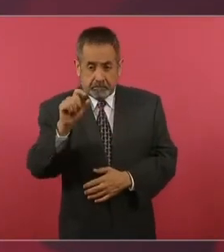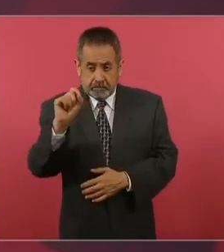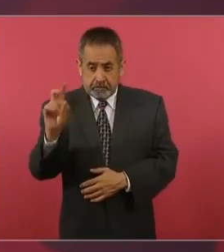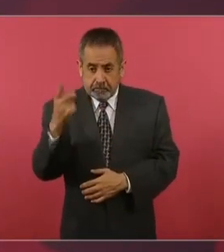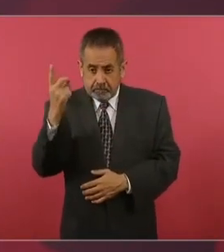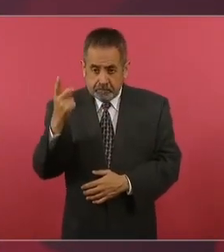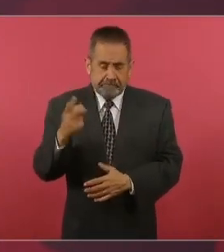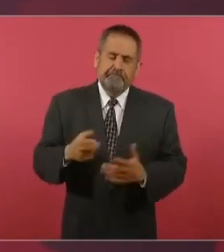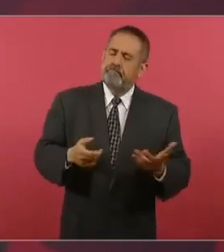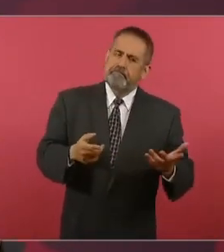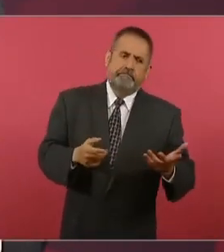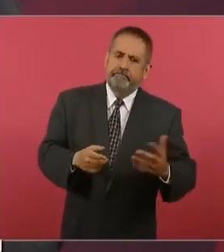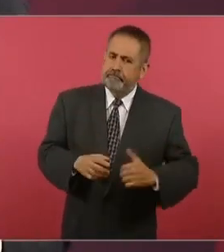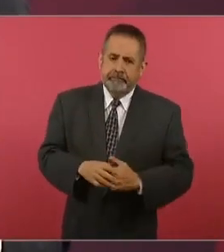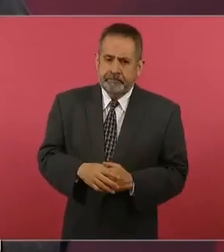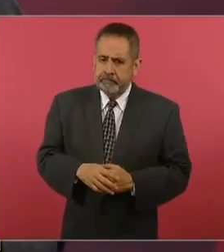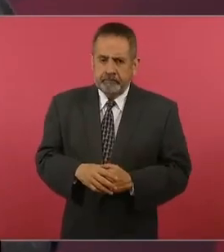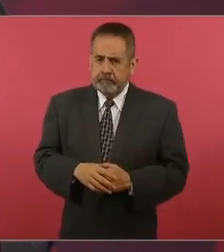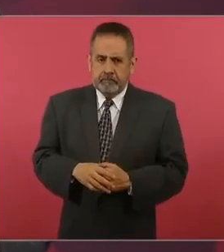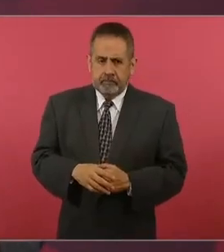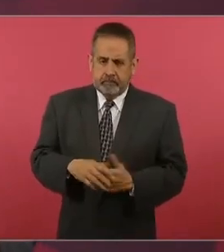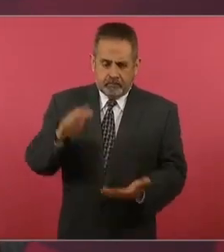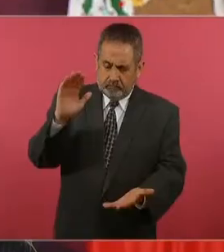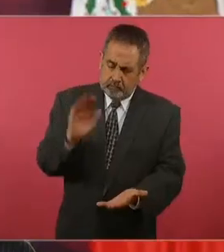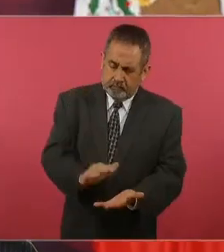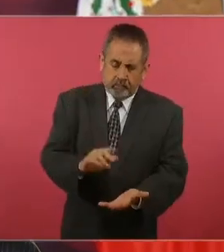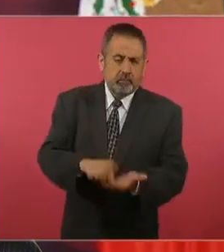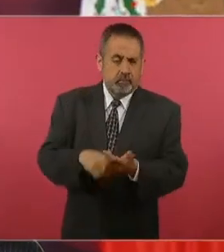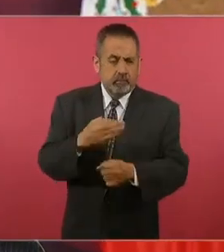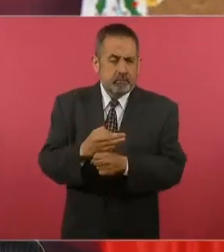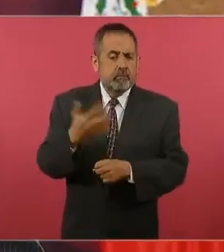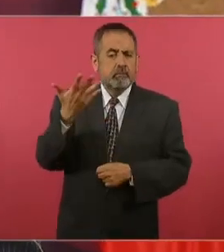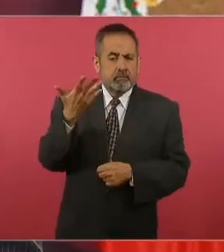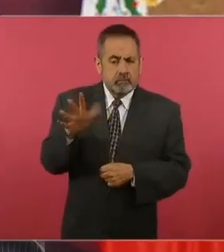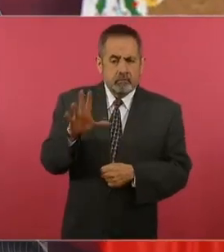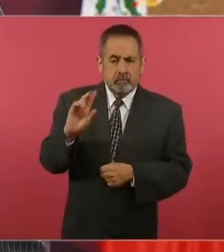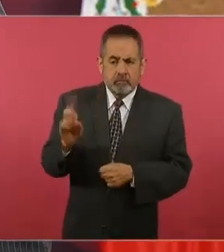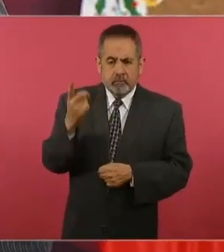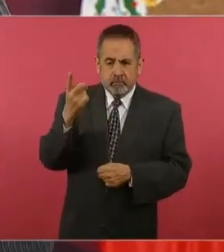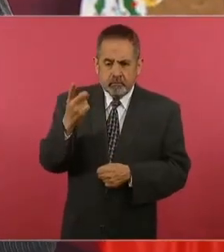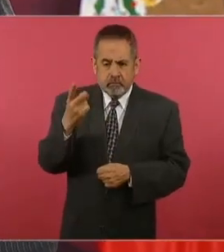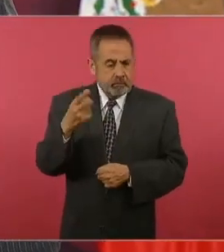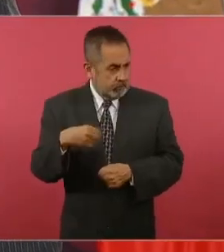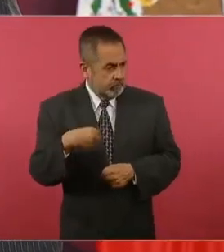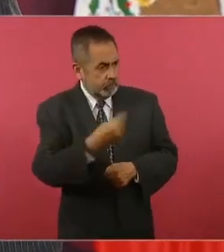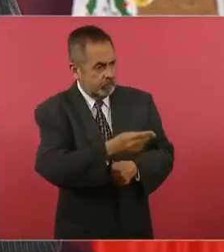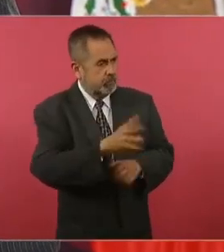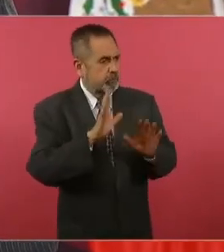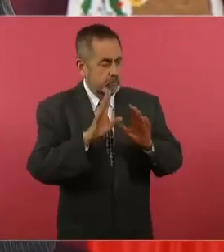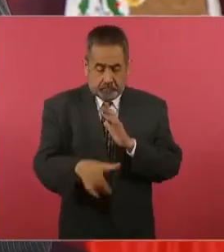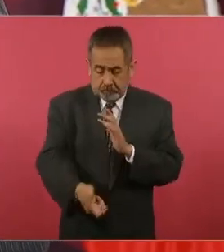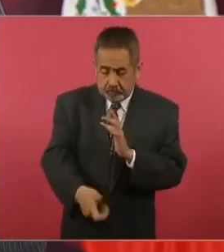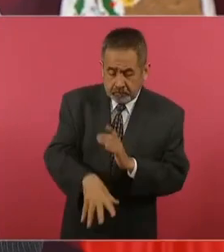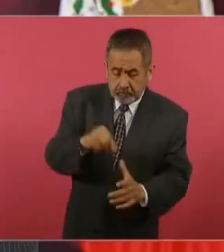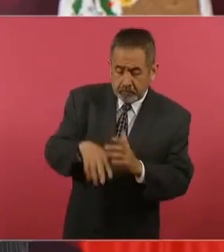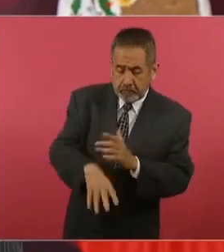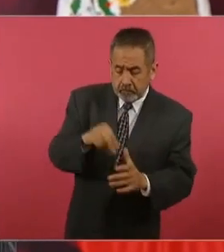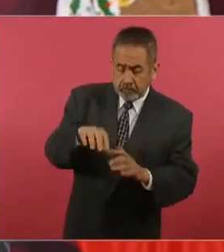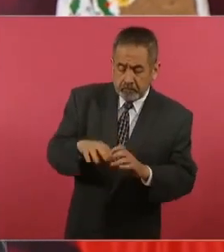y ahora han bajado hasta $10 por barril extraído.